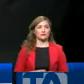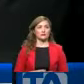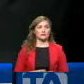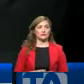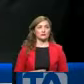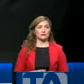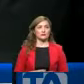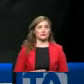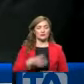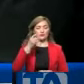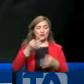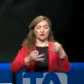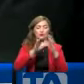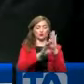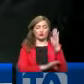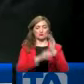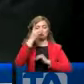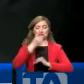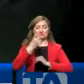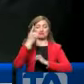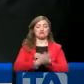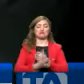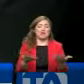la sentencia de la Corte Constitucional.